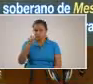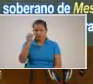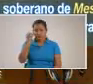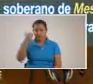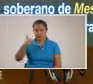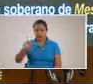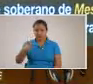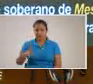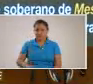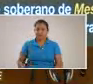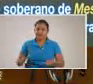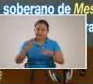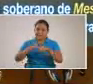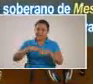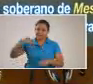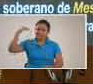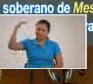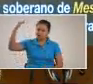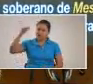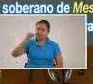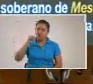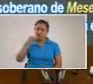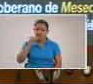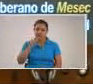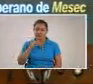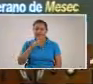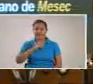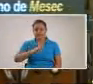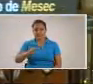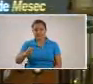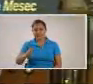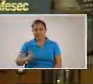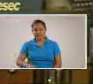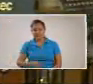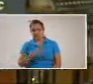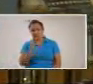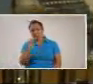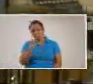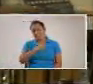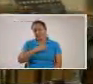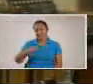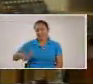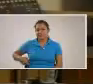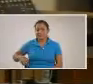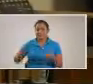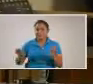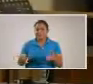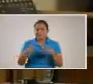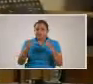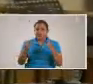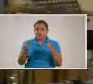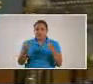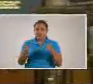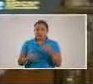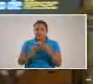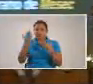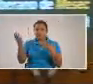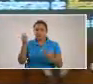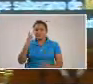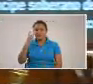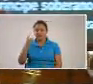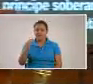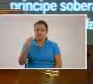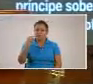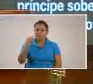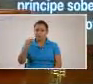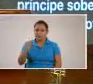aquella confederación de naciones, actualmente es el señor Vladimir Putin. Entonces, vamos a ver un poquito,